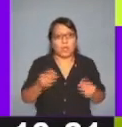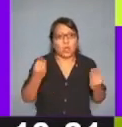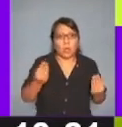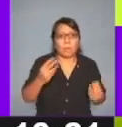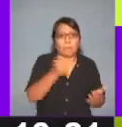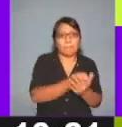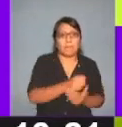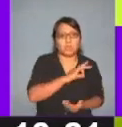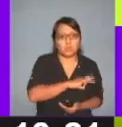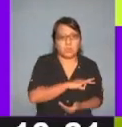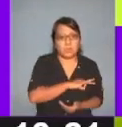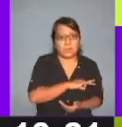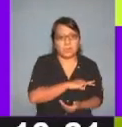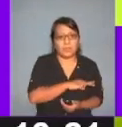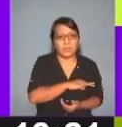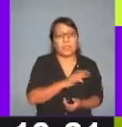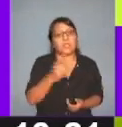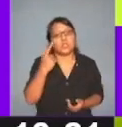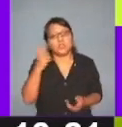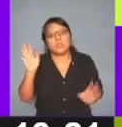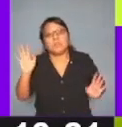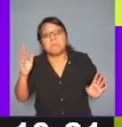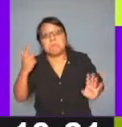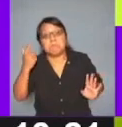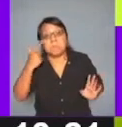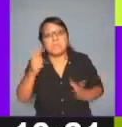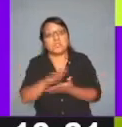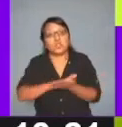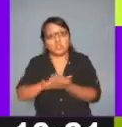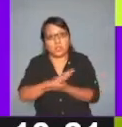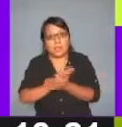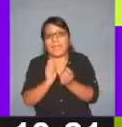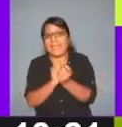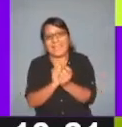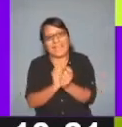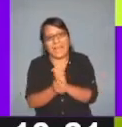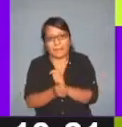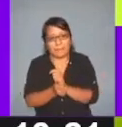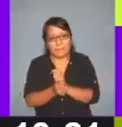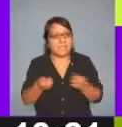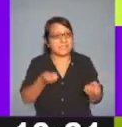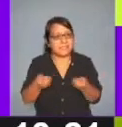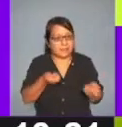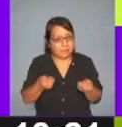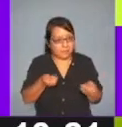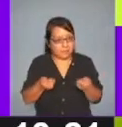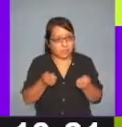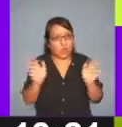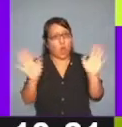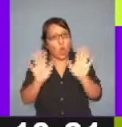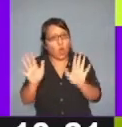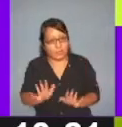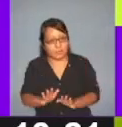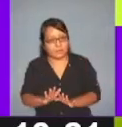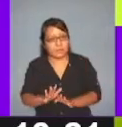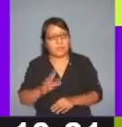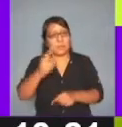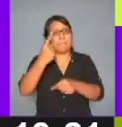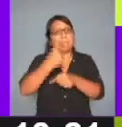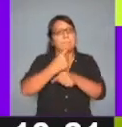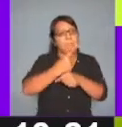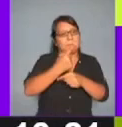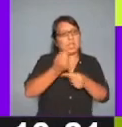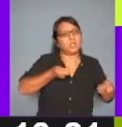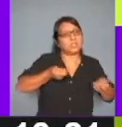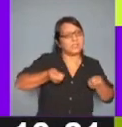variables que estamos trabajando es la reestructuración de los servicios esto es priorizar servicios